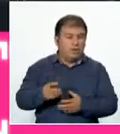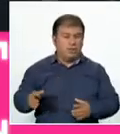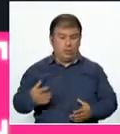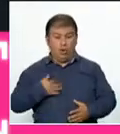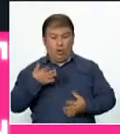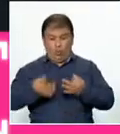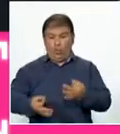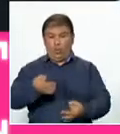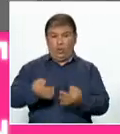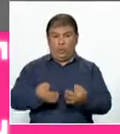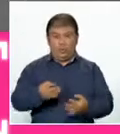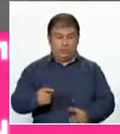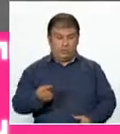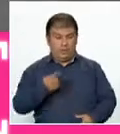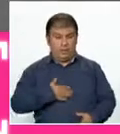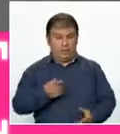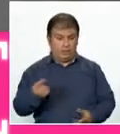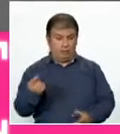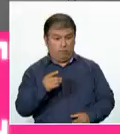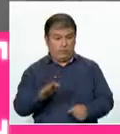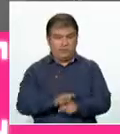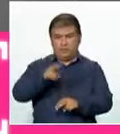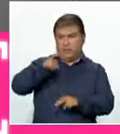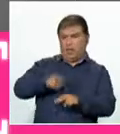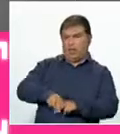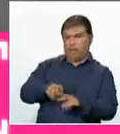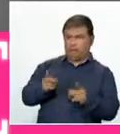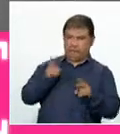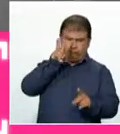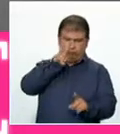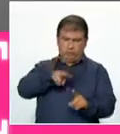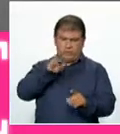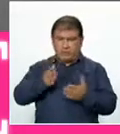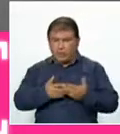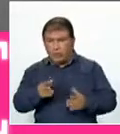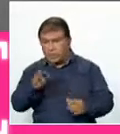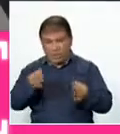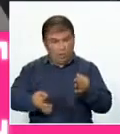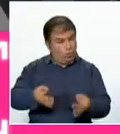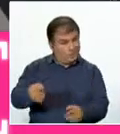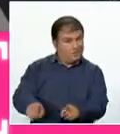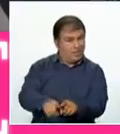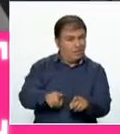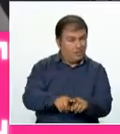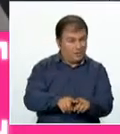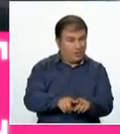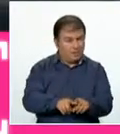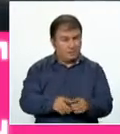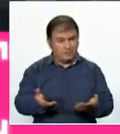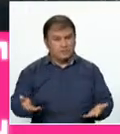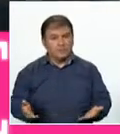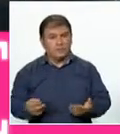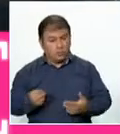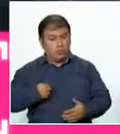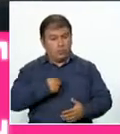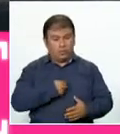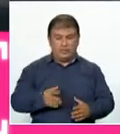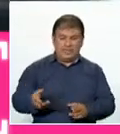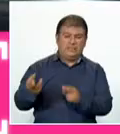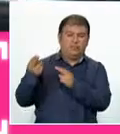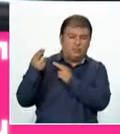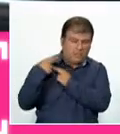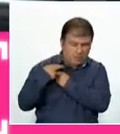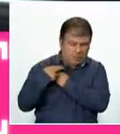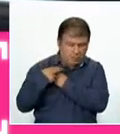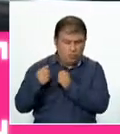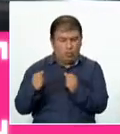jurado, no solamente bastaba estar sentadito, teníamos que ser juez y parte. Nos hicimos cargo